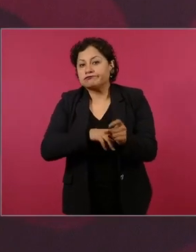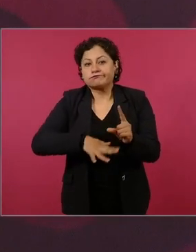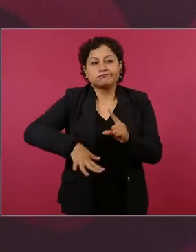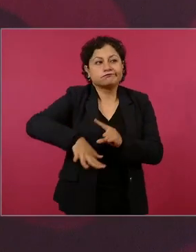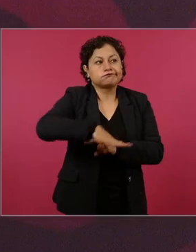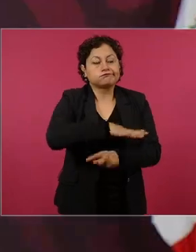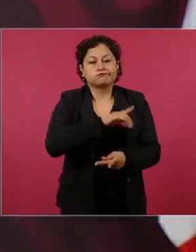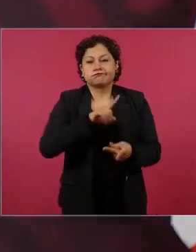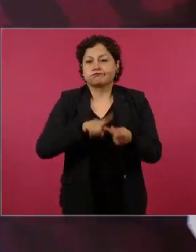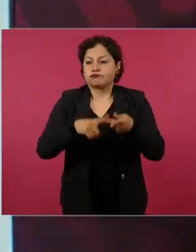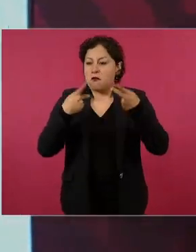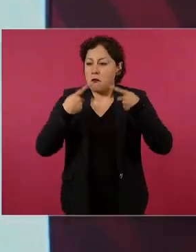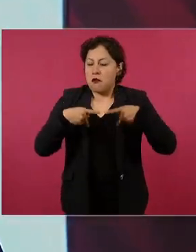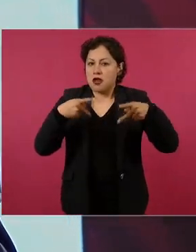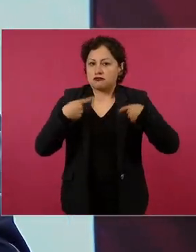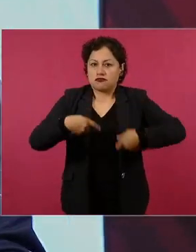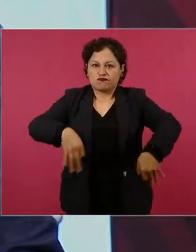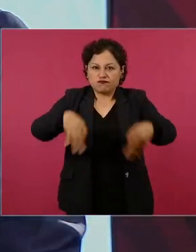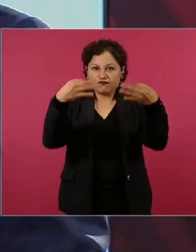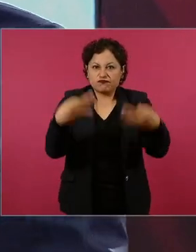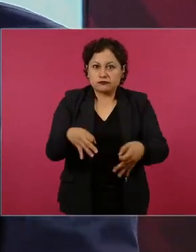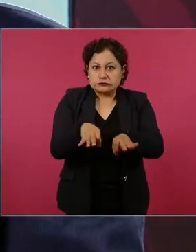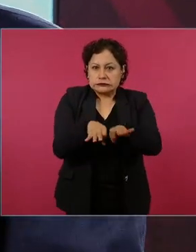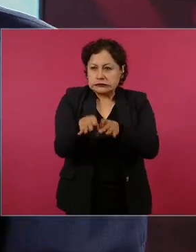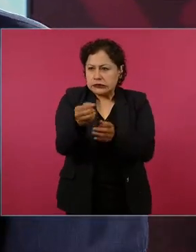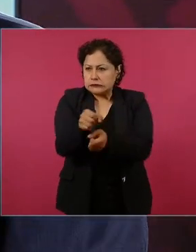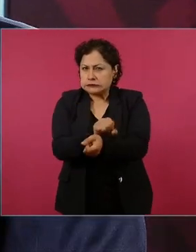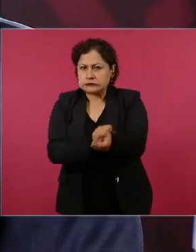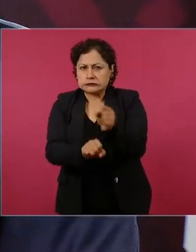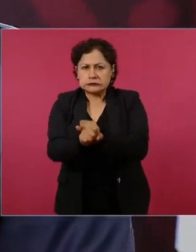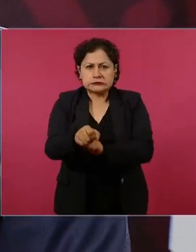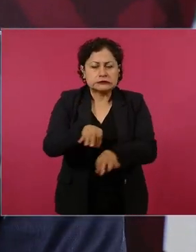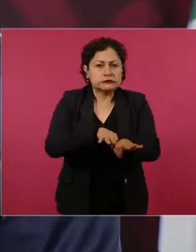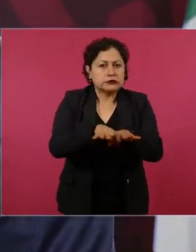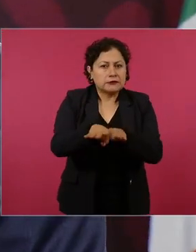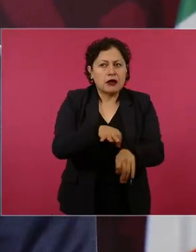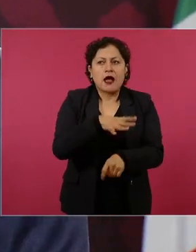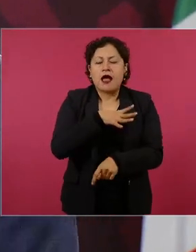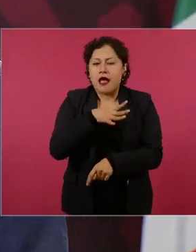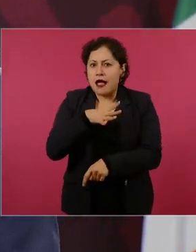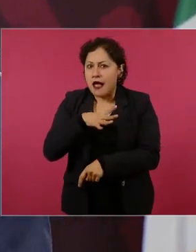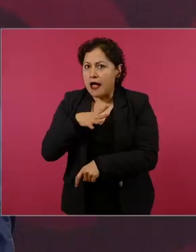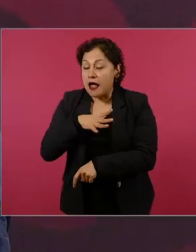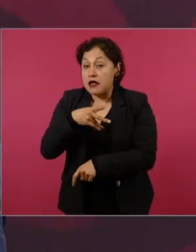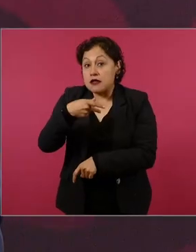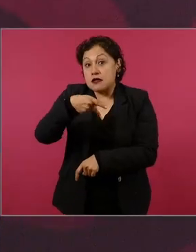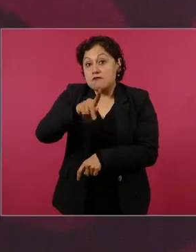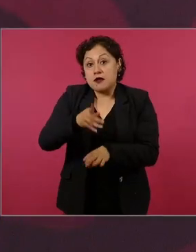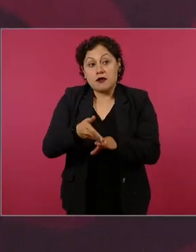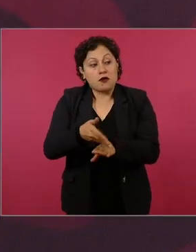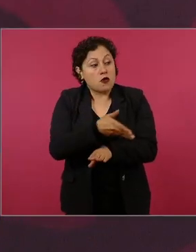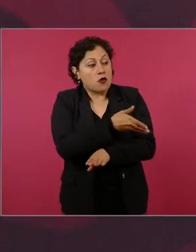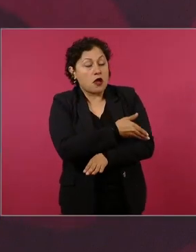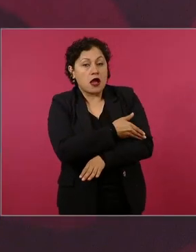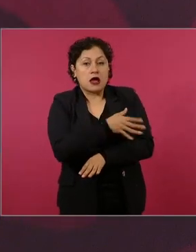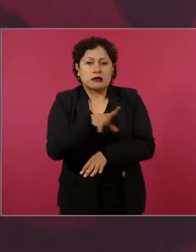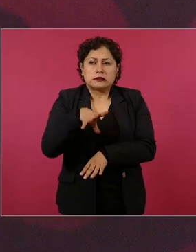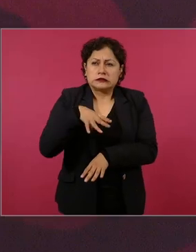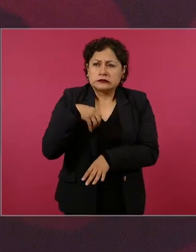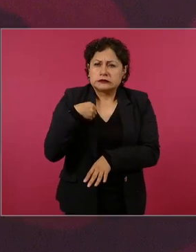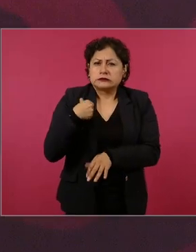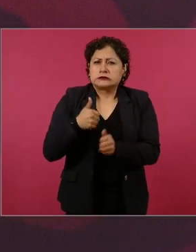Sin embargo, imperaba la corrupción y solo se beneficiaban unos cuantos.